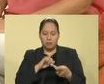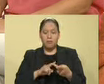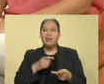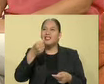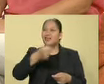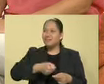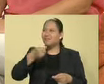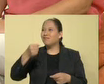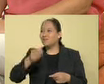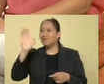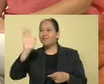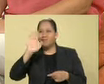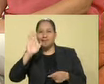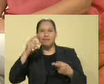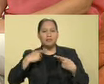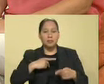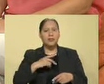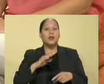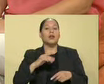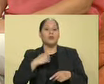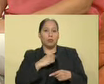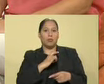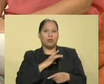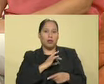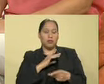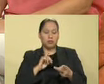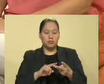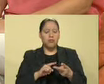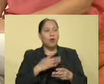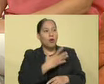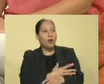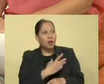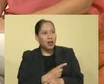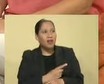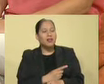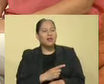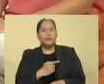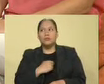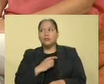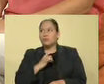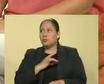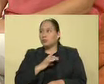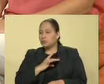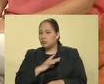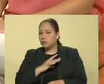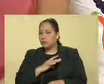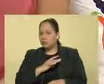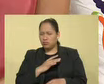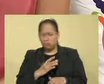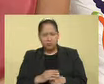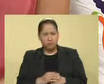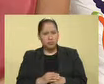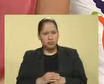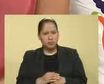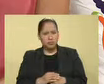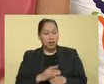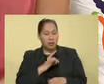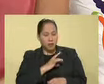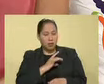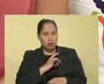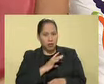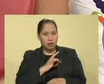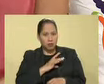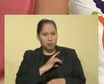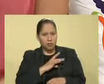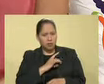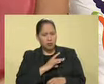respetas a la gente por miedo. Tratas de mostrar tu honestidad y sinceridad por miedo. Y todo esto va a ser miedos. Ahí está